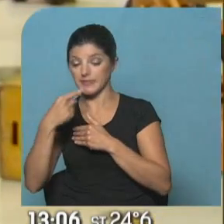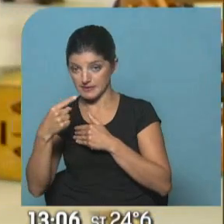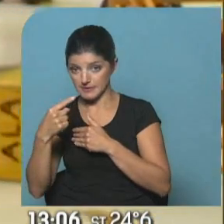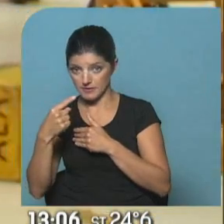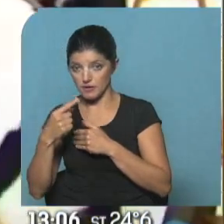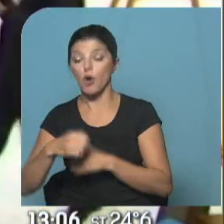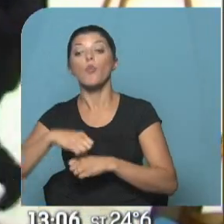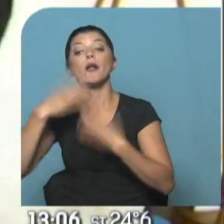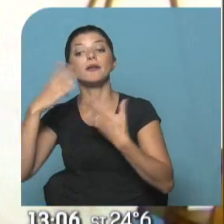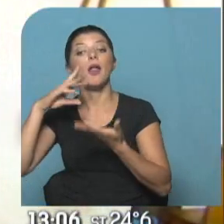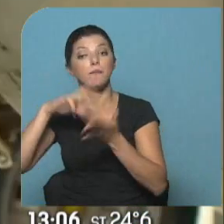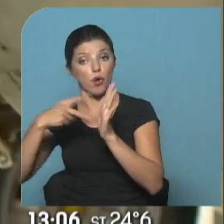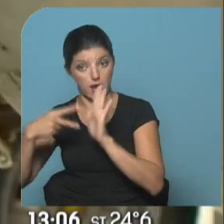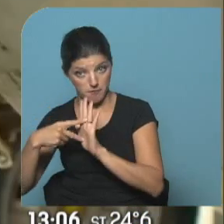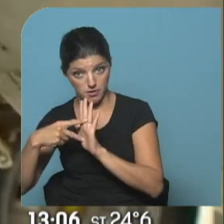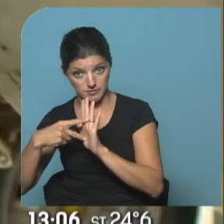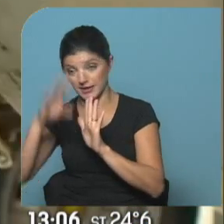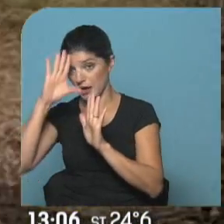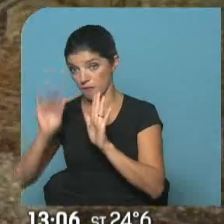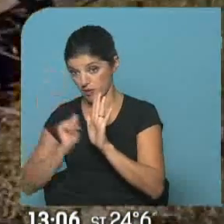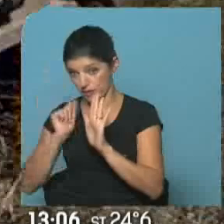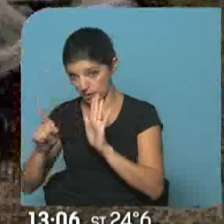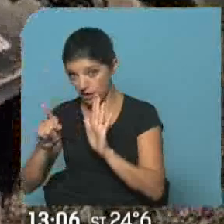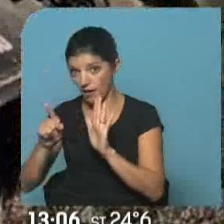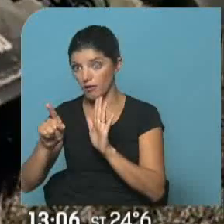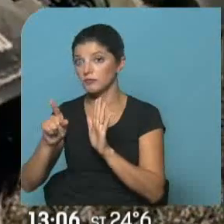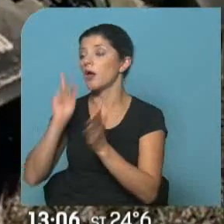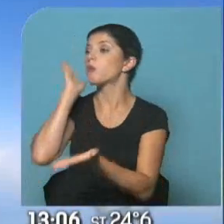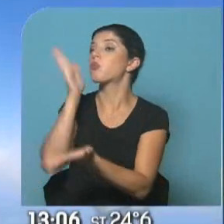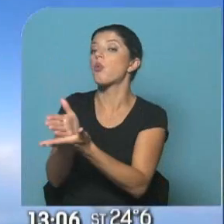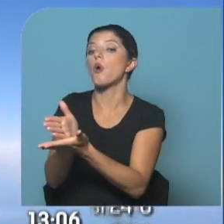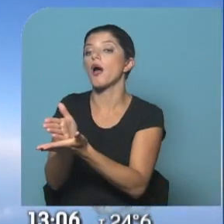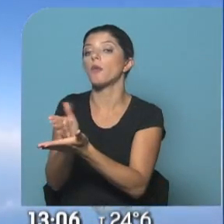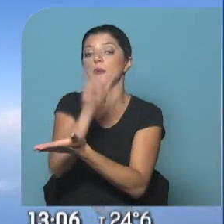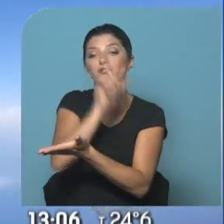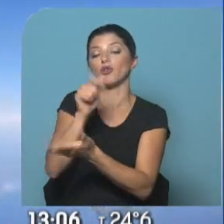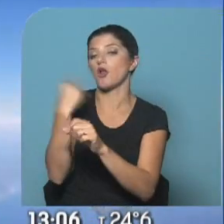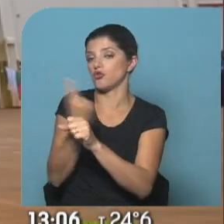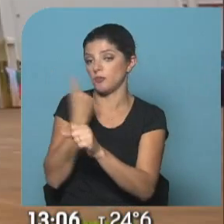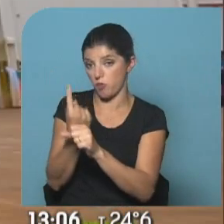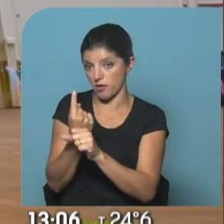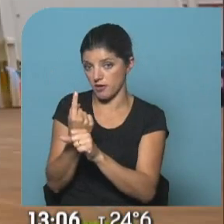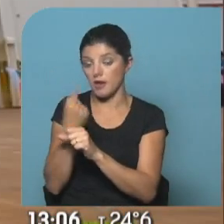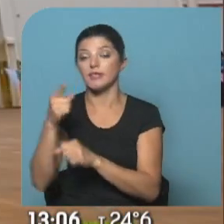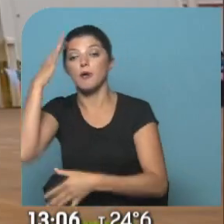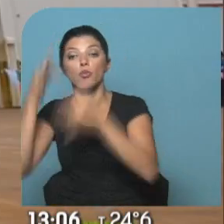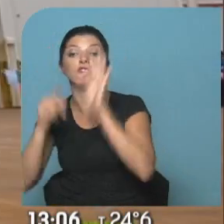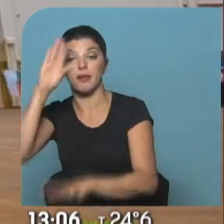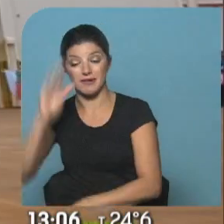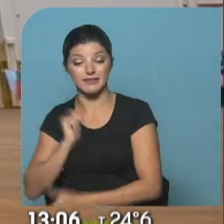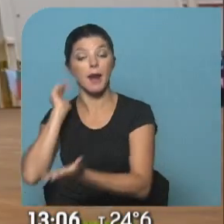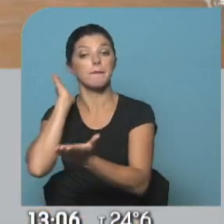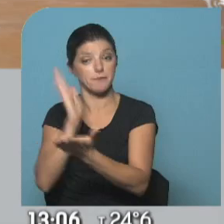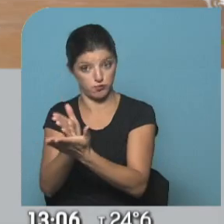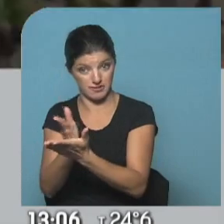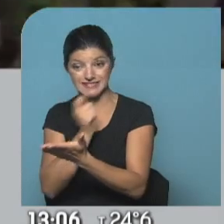daño colateral efectuado por las Fuerzas Armadas no va a ser juzgado por procesos civiles, sino por la justicia militar. Sí, como justicia Entonces,